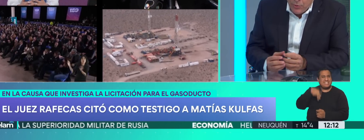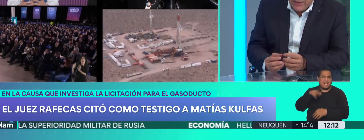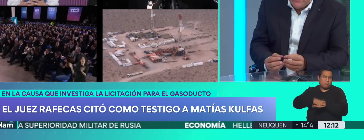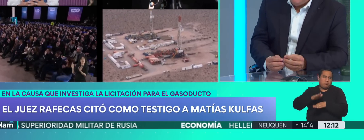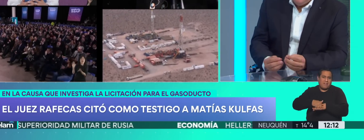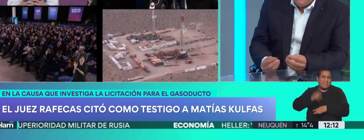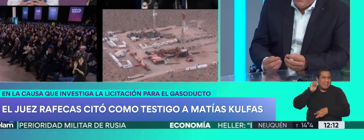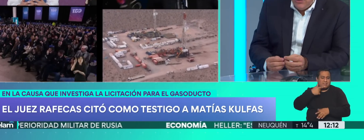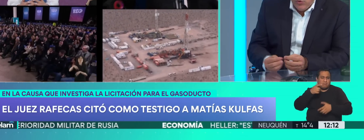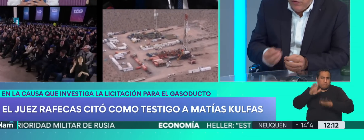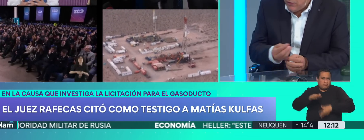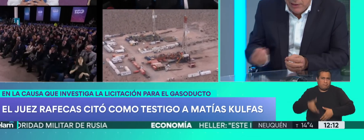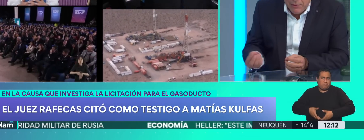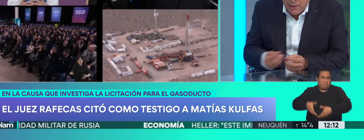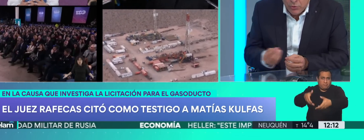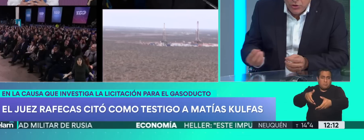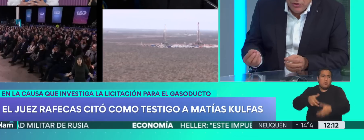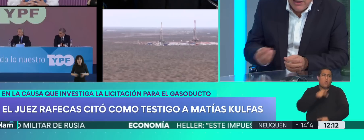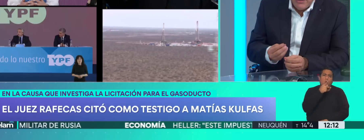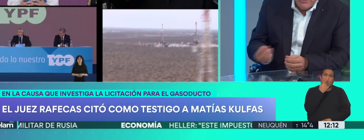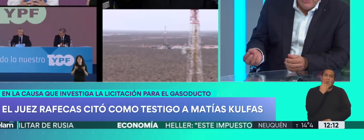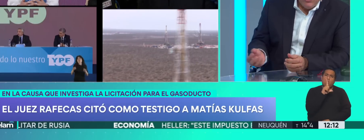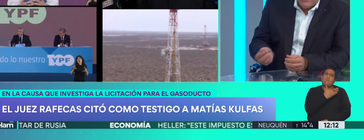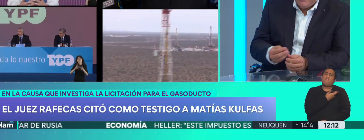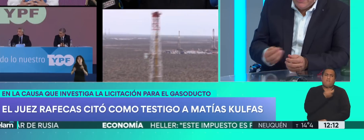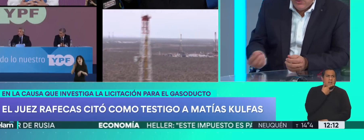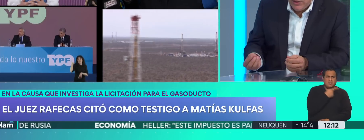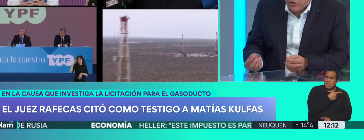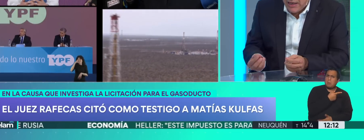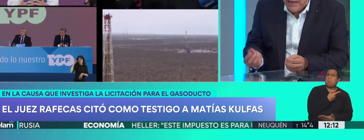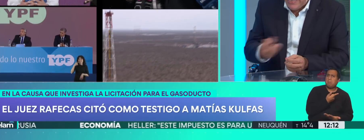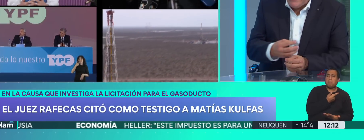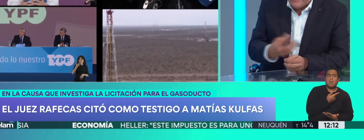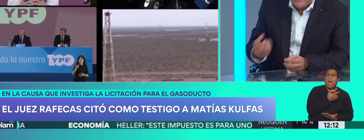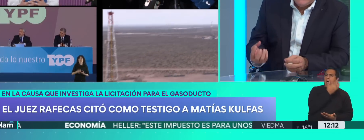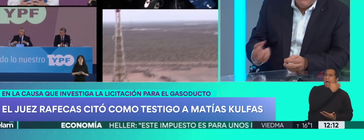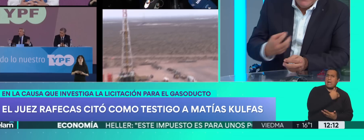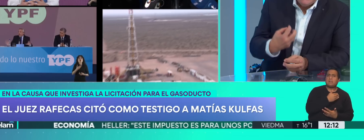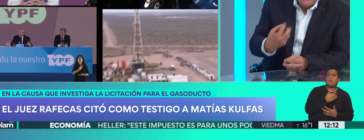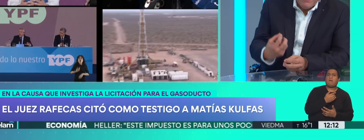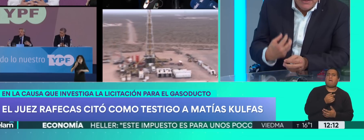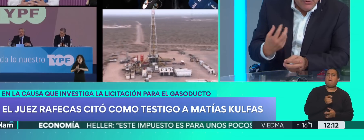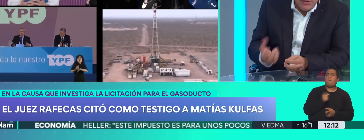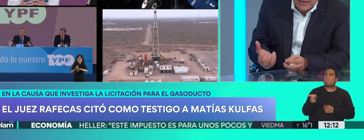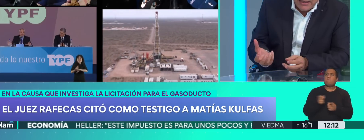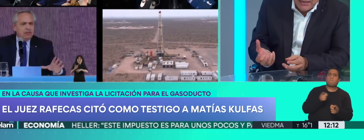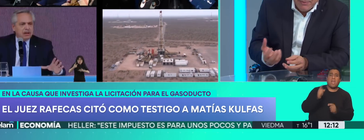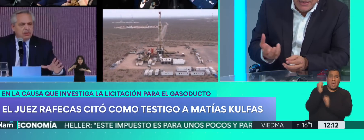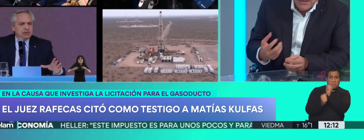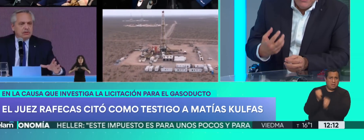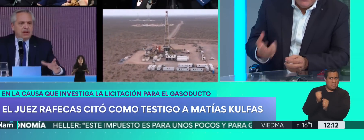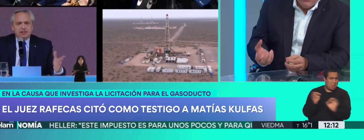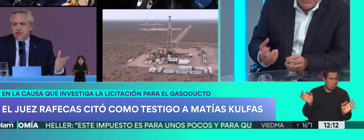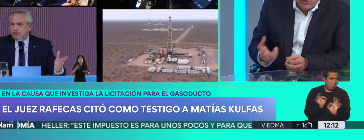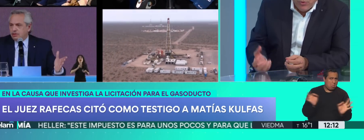llamativo porque Culfas no estaba en una posición justamente de cuestionar a las grandes empresas y la participación de estas grandes